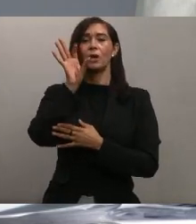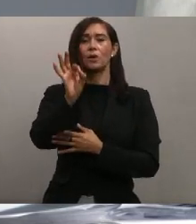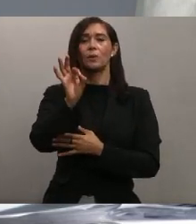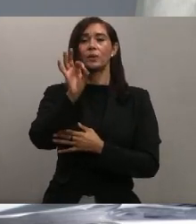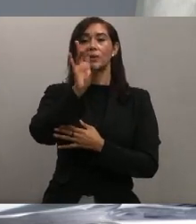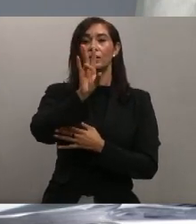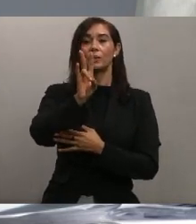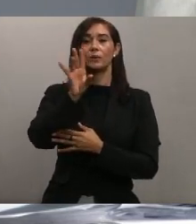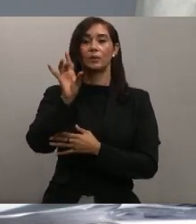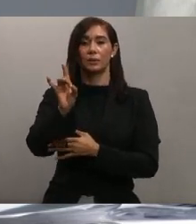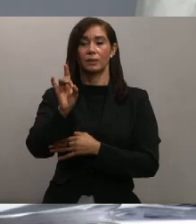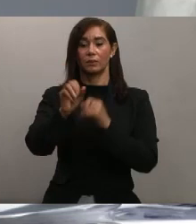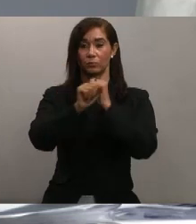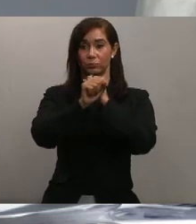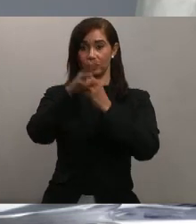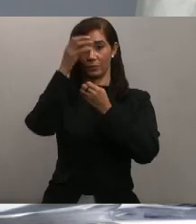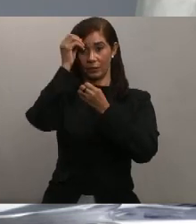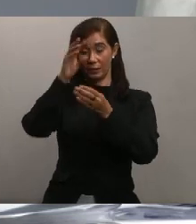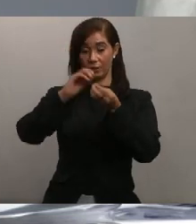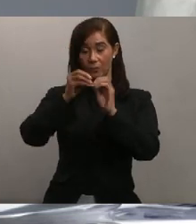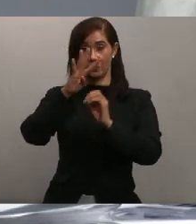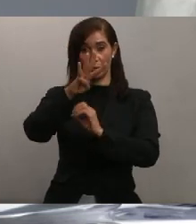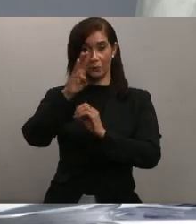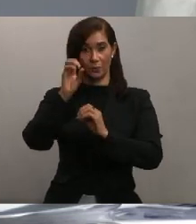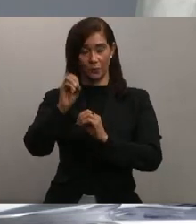987, boletín número 40,